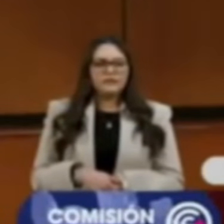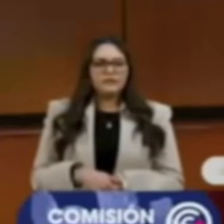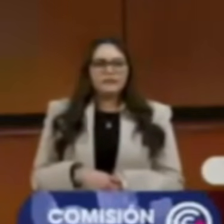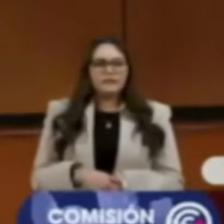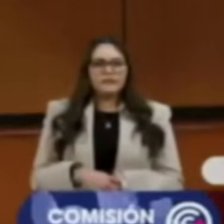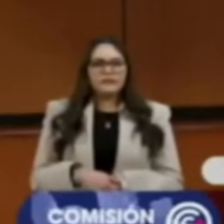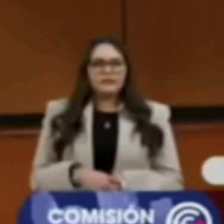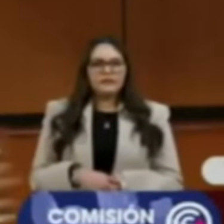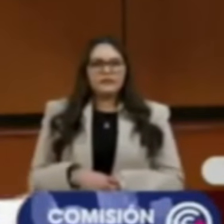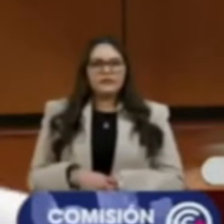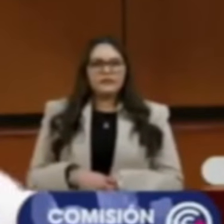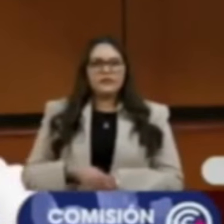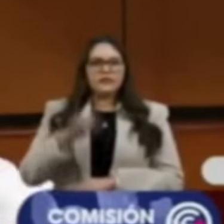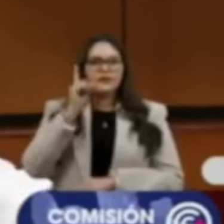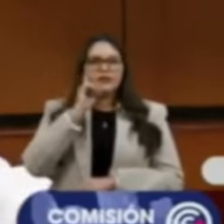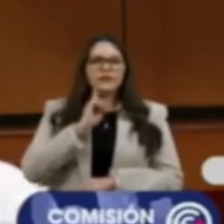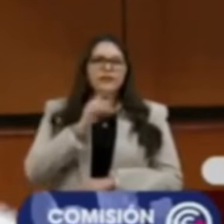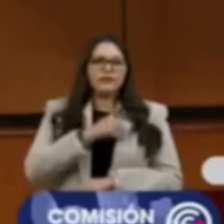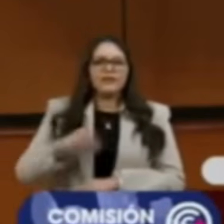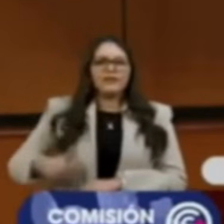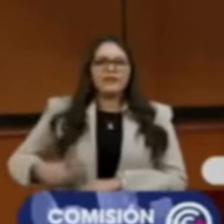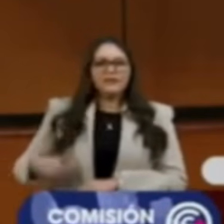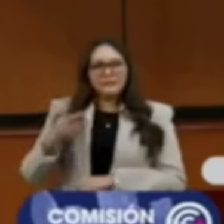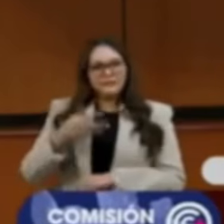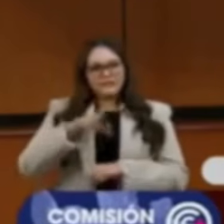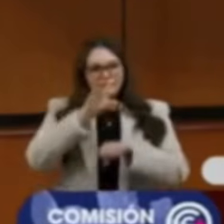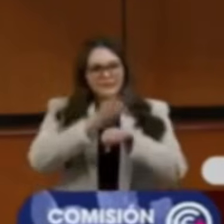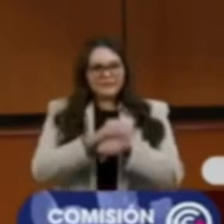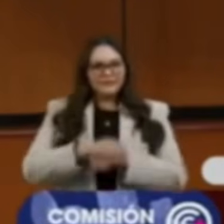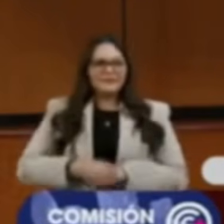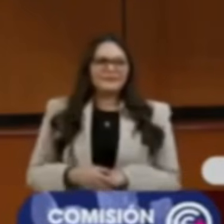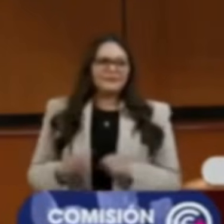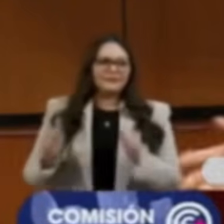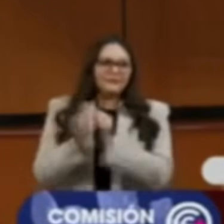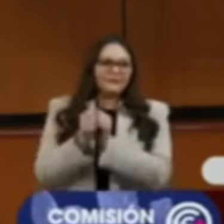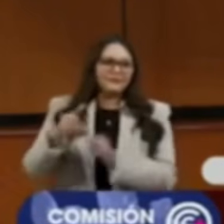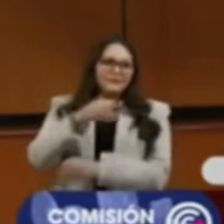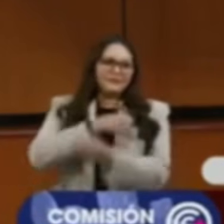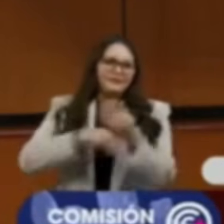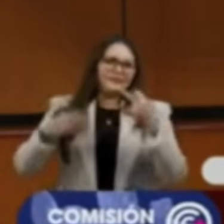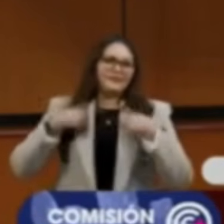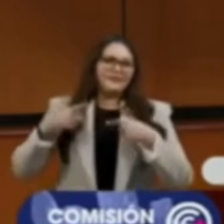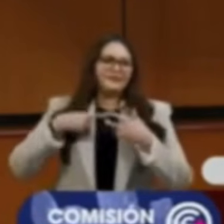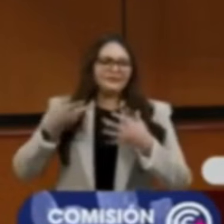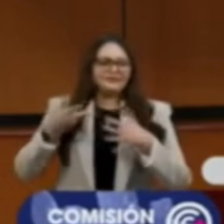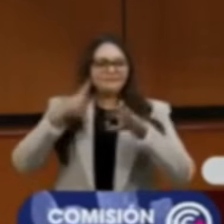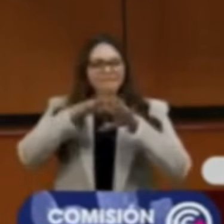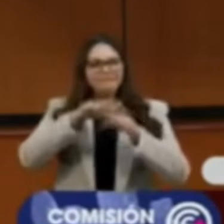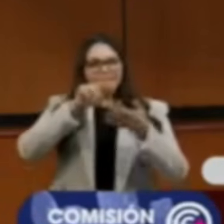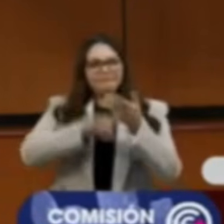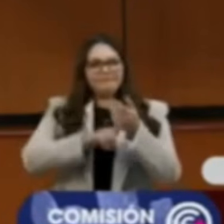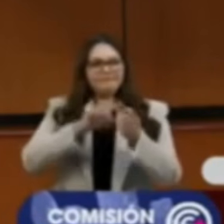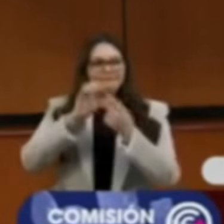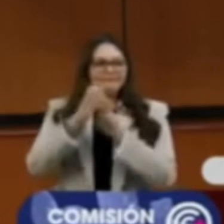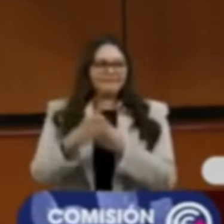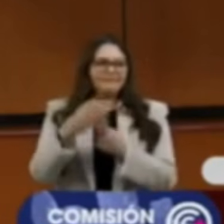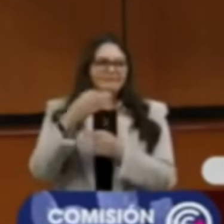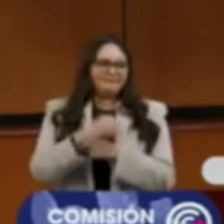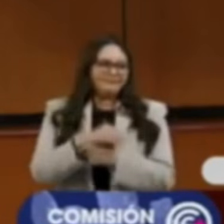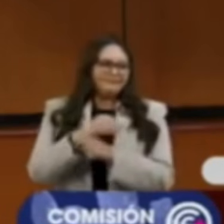presidenta y de las compañeras integrantes y compañeros de la Comisión Permanente de la Mesa